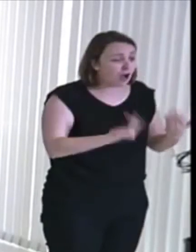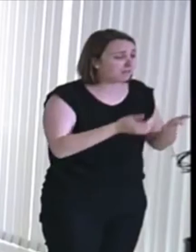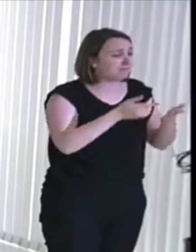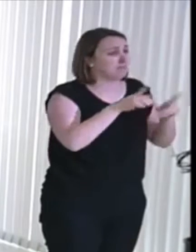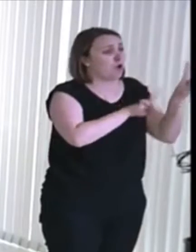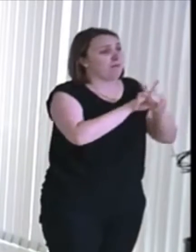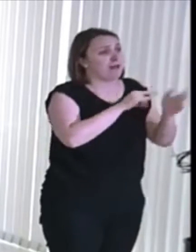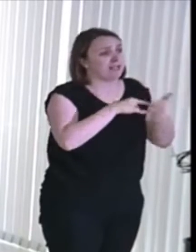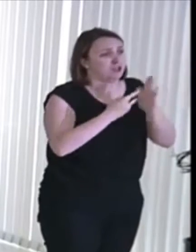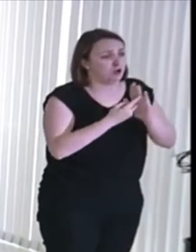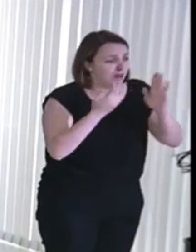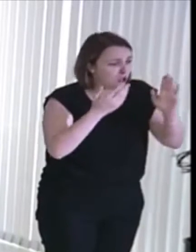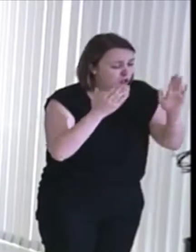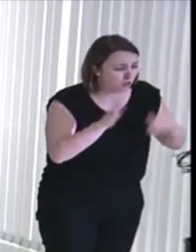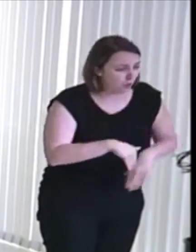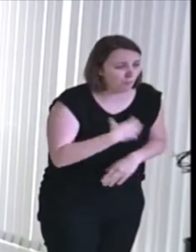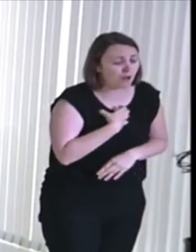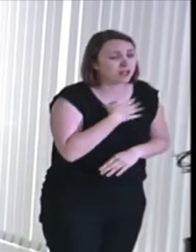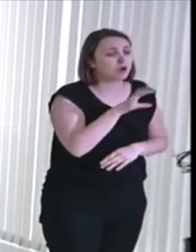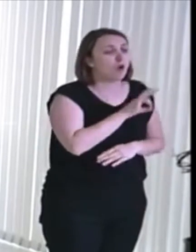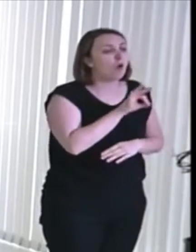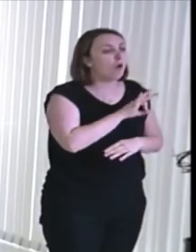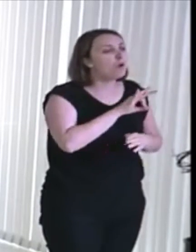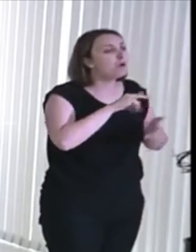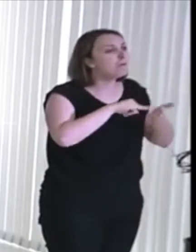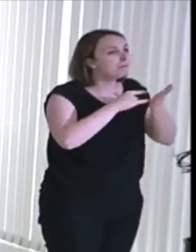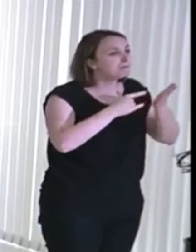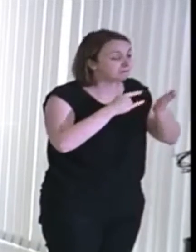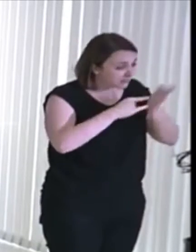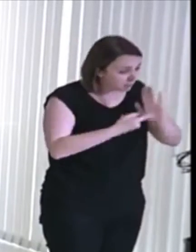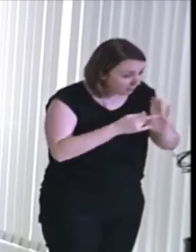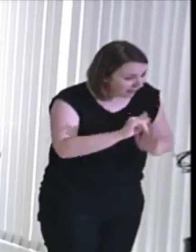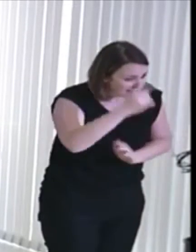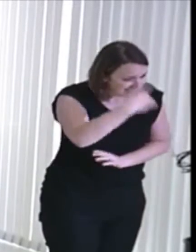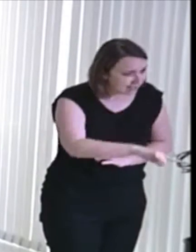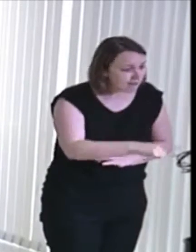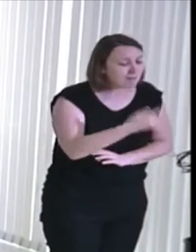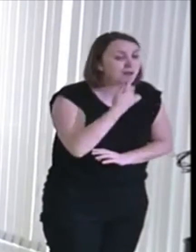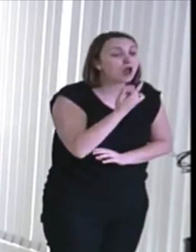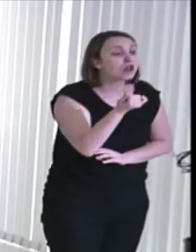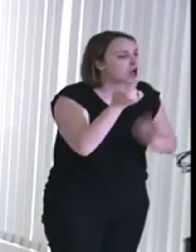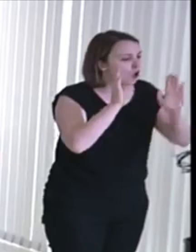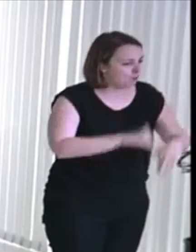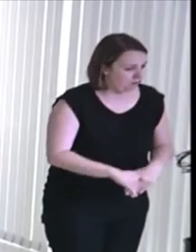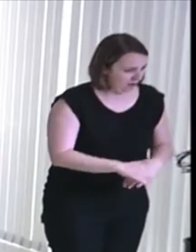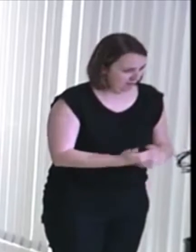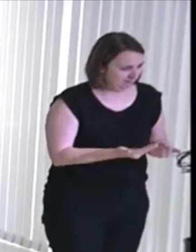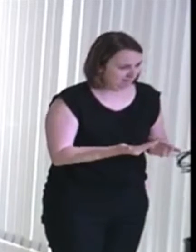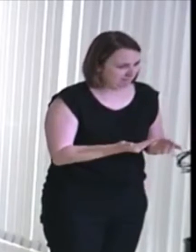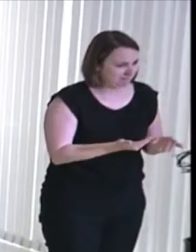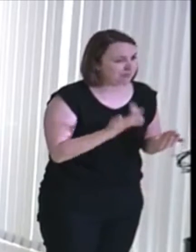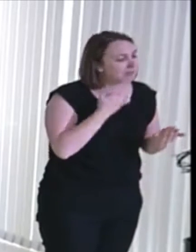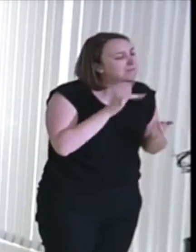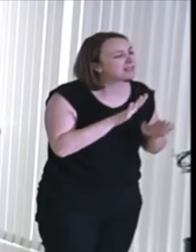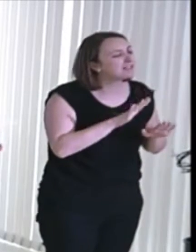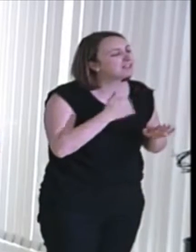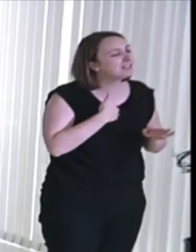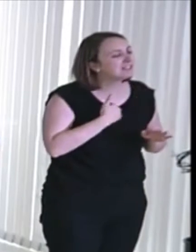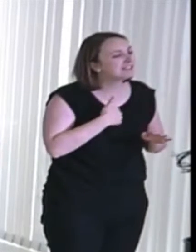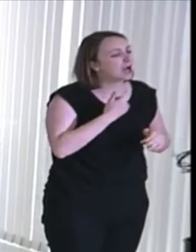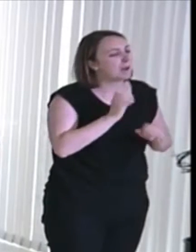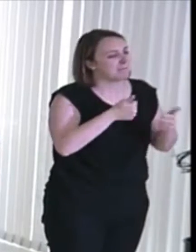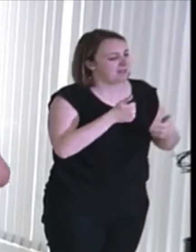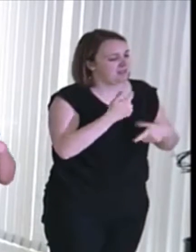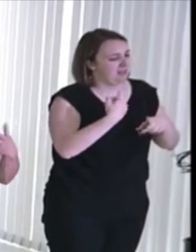problema, o igual eres capaz de resolverlo y no eres capaz de hacer dinero resolviendo ese problema, que también sucede, ¿no? Uh-huh. Pero ya habrás empezado